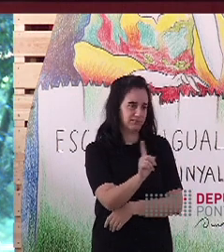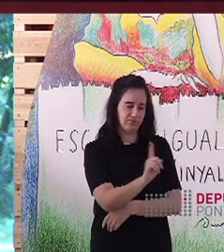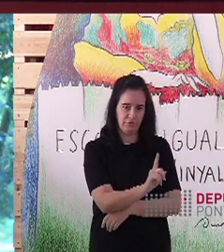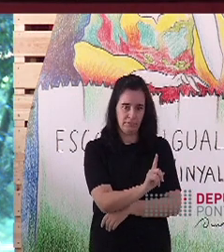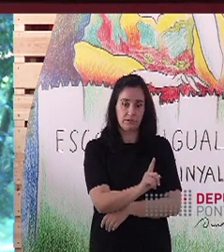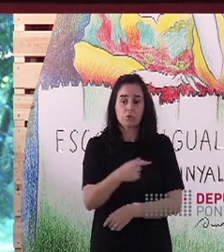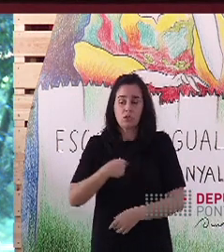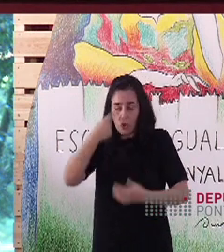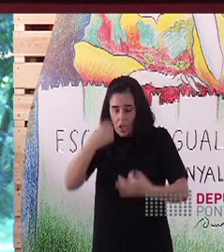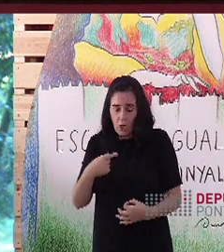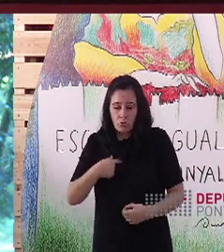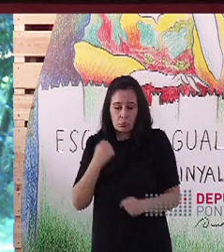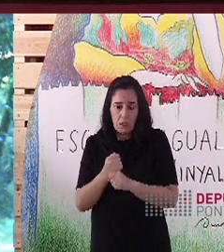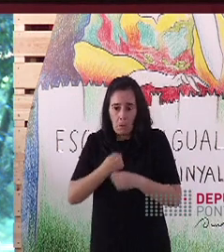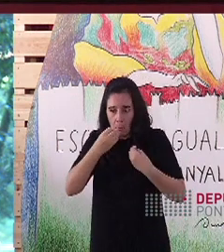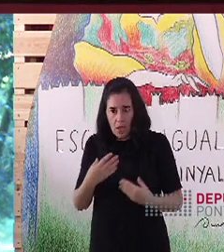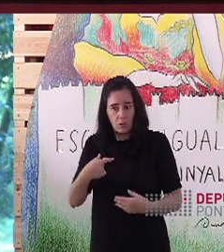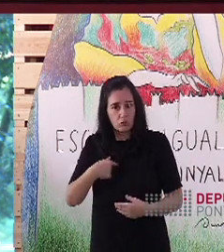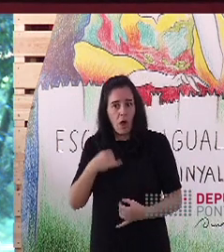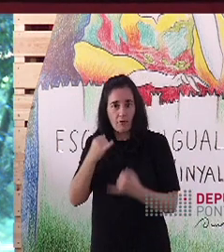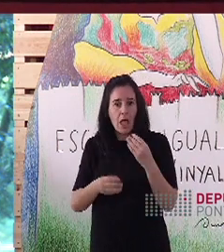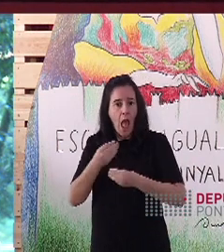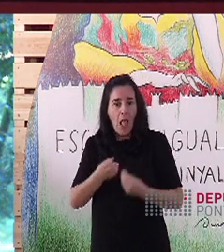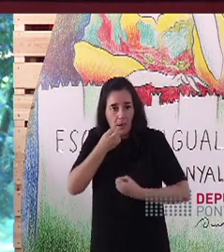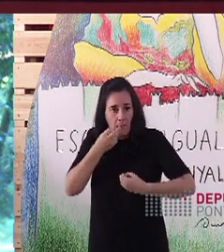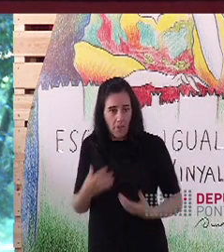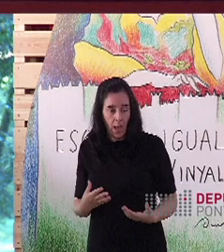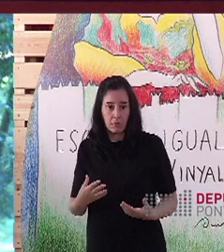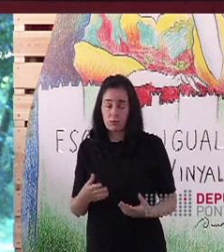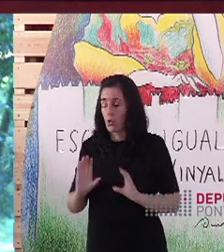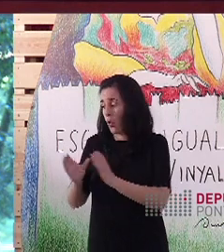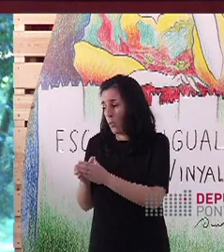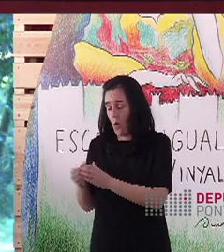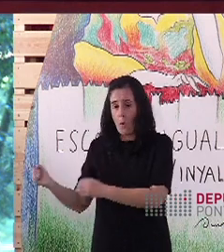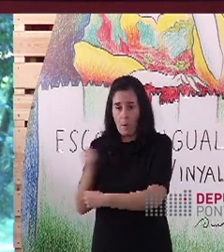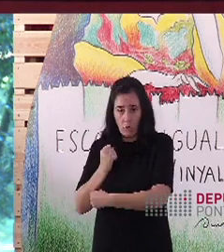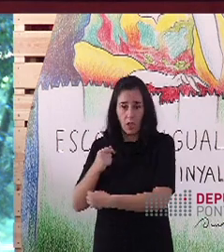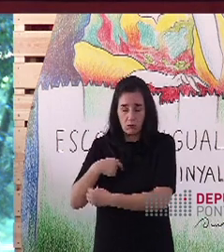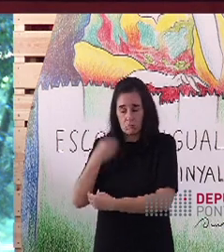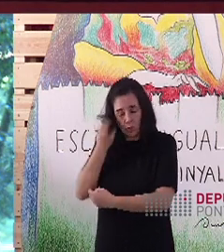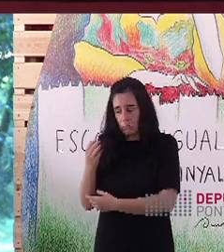que quienes estamos en las posiciones abolicionistas hemos hecho lo que debíamos hacer e eu creo